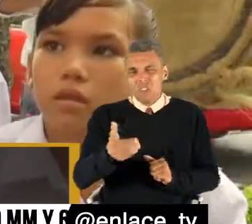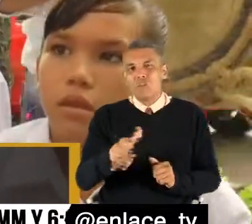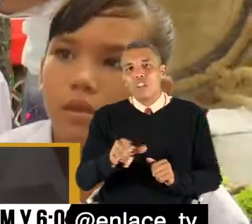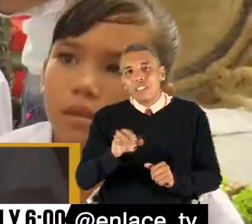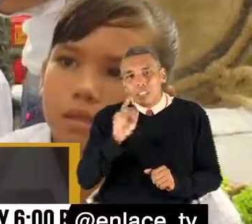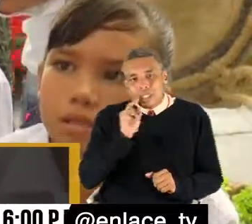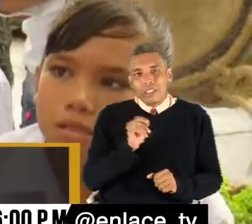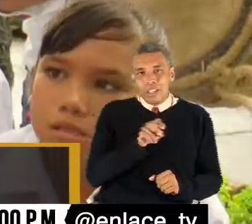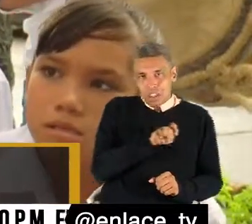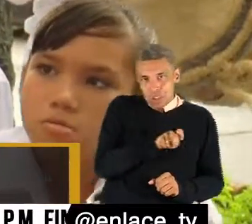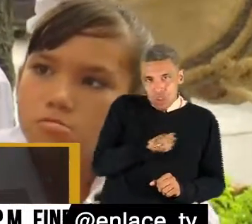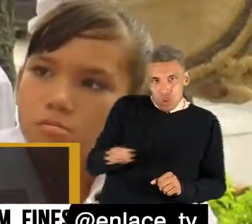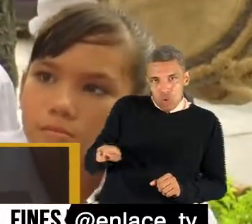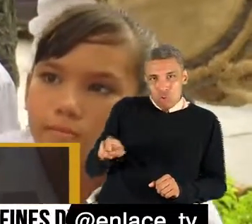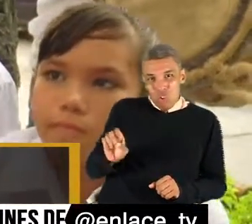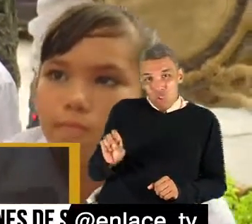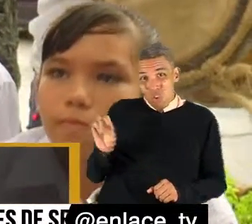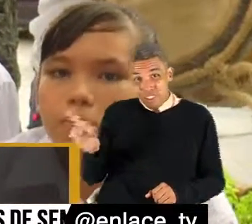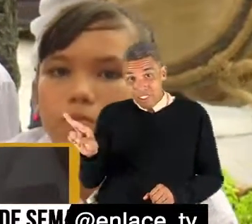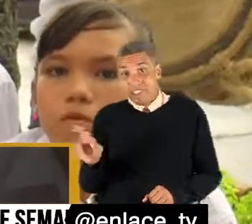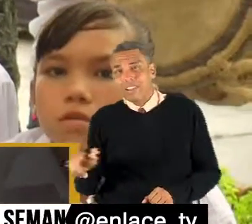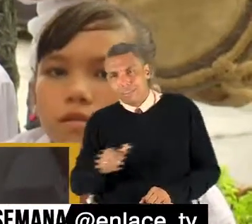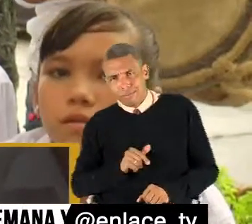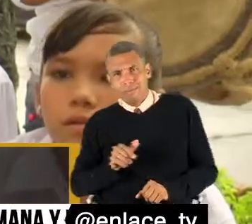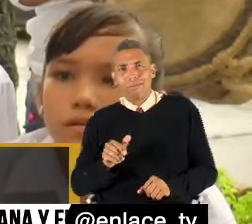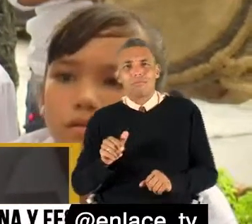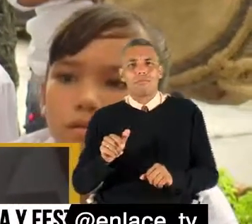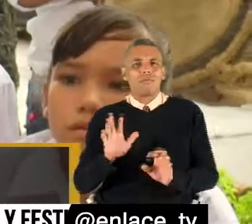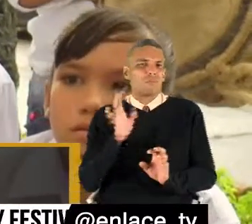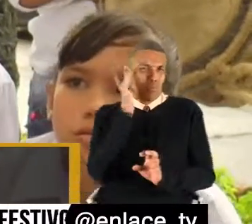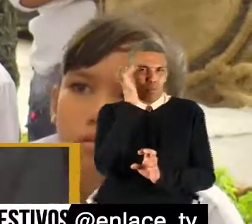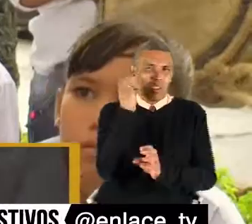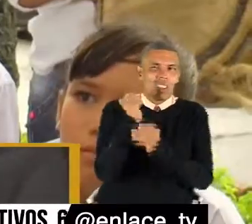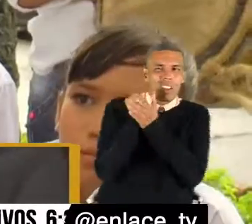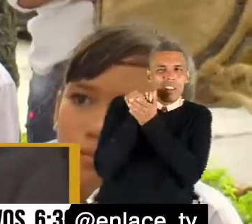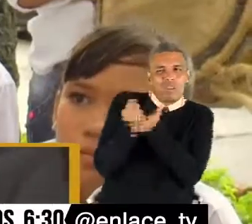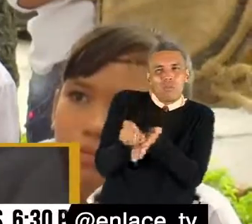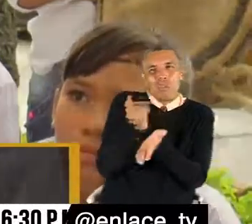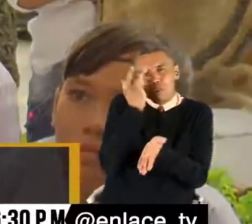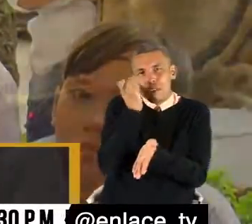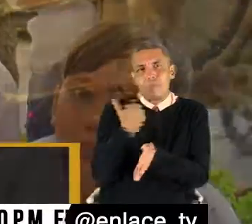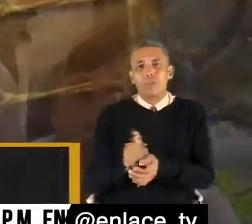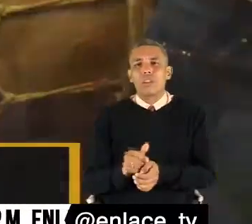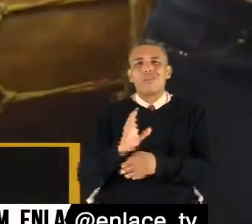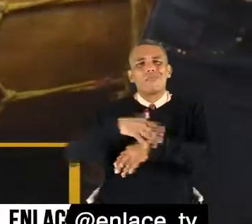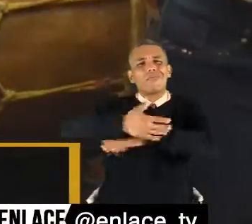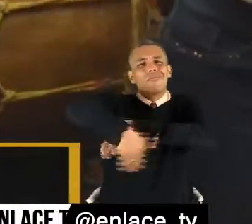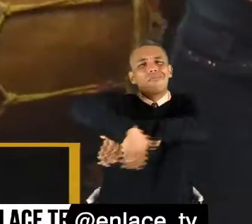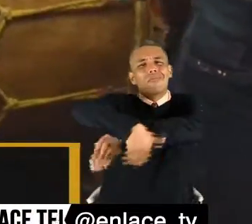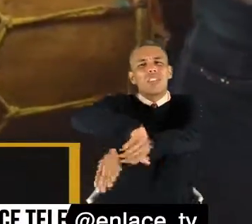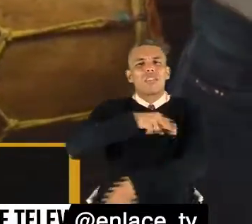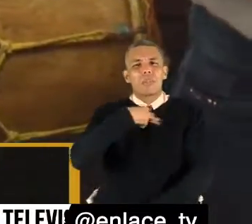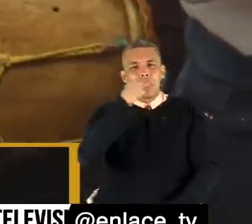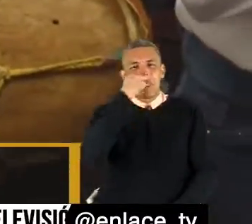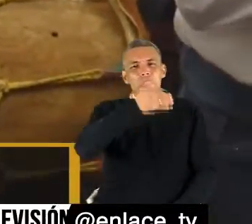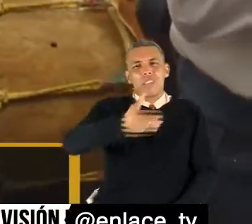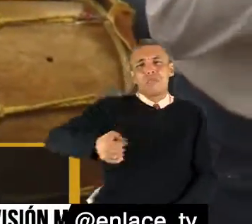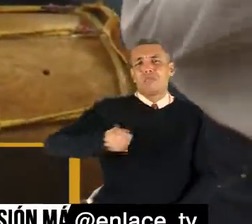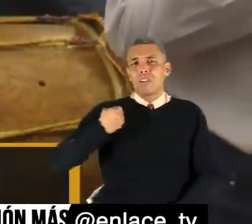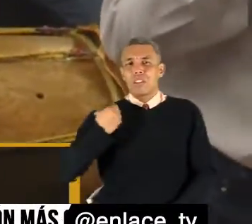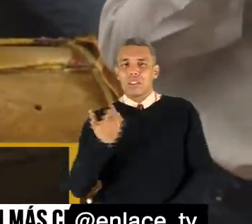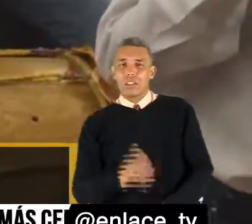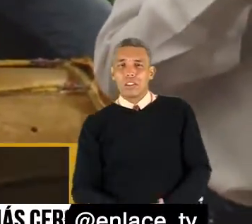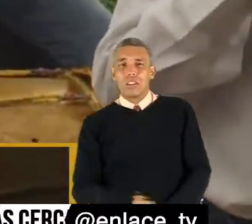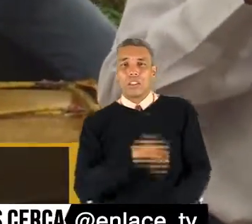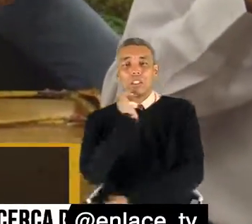la necesidad de ver tantos niños y jóvenes desocupados, hablándolo así, en las calles, cogiendo malas mañas y